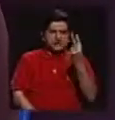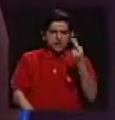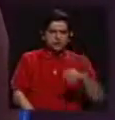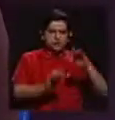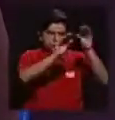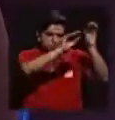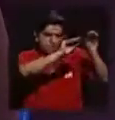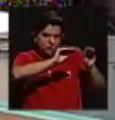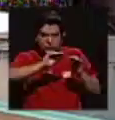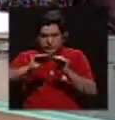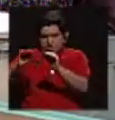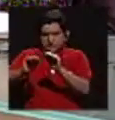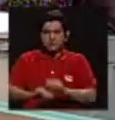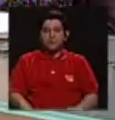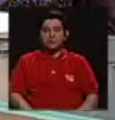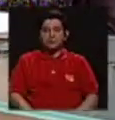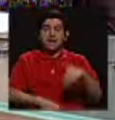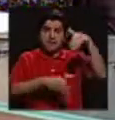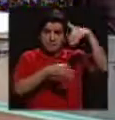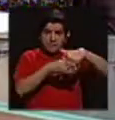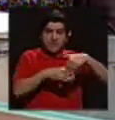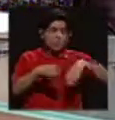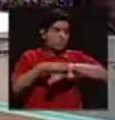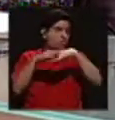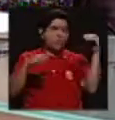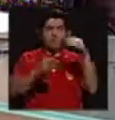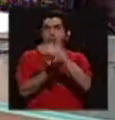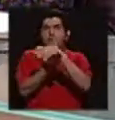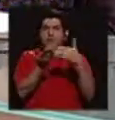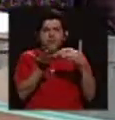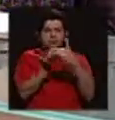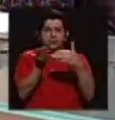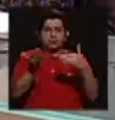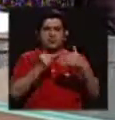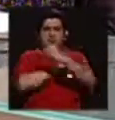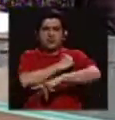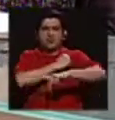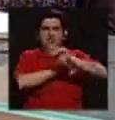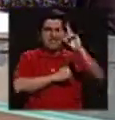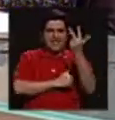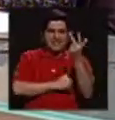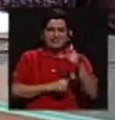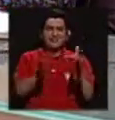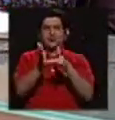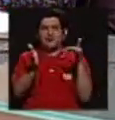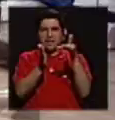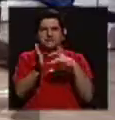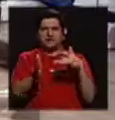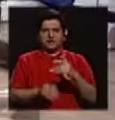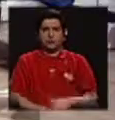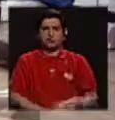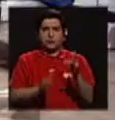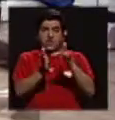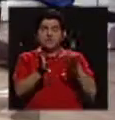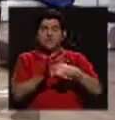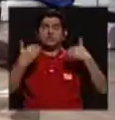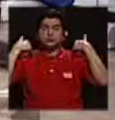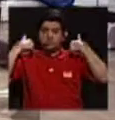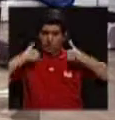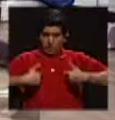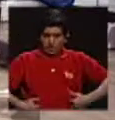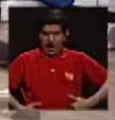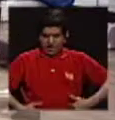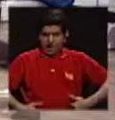traslado o el transporte, sea dentro o fuera de las fronteras de un país. Y el tercer elemento es la explotación humana